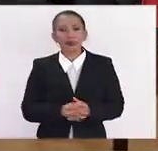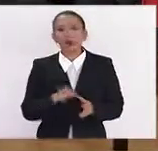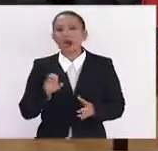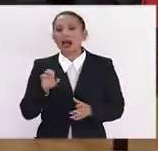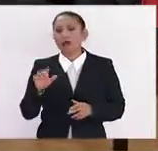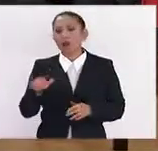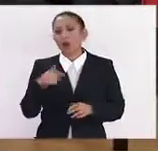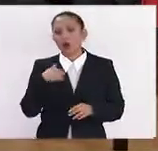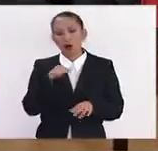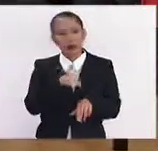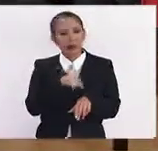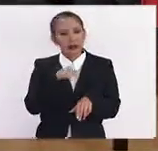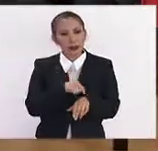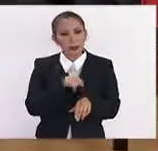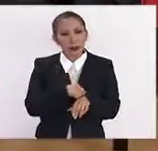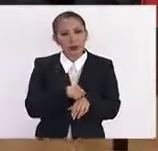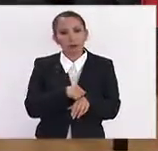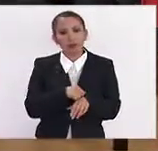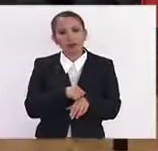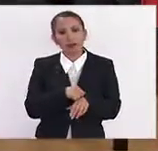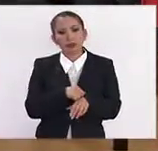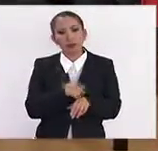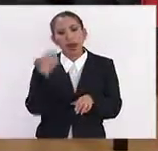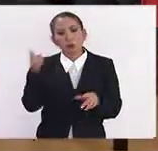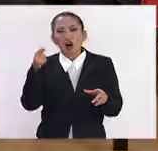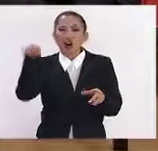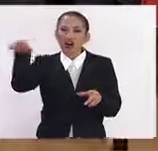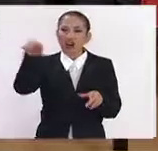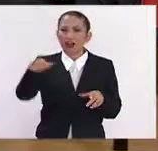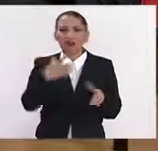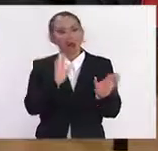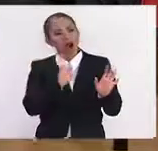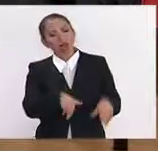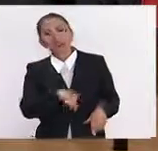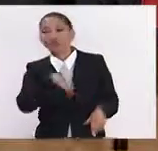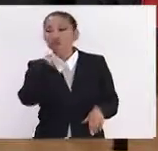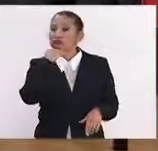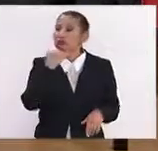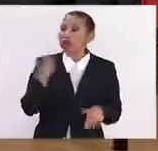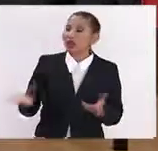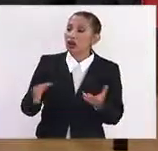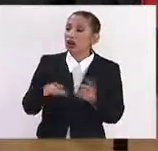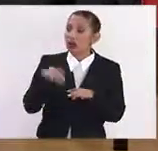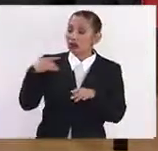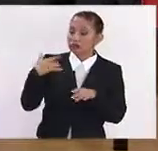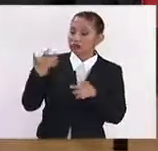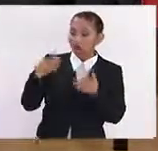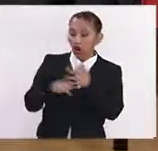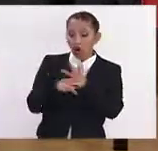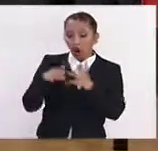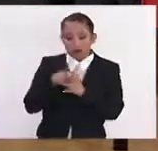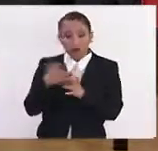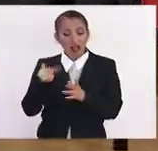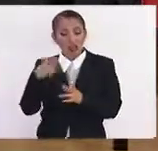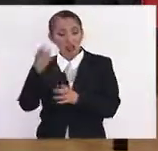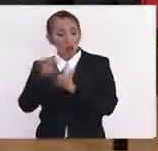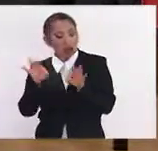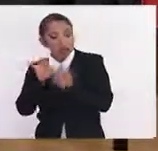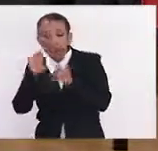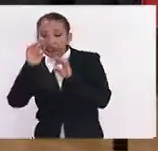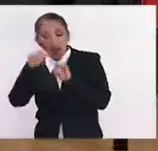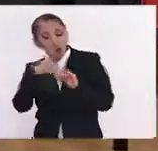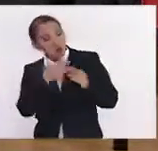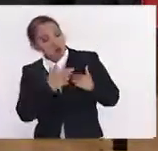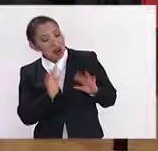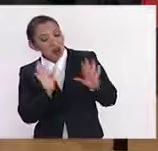Eduardo, en tiempos, por ejemplo, de tanta frivolidad, de tanta banalidad, de tanta, diría